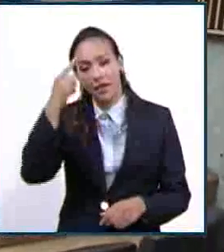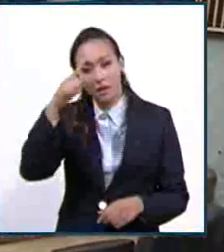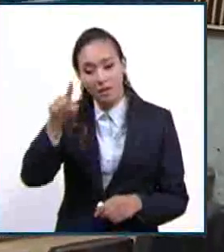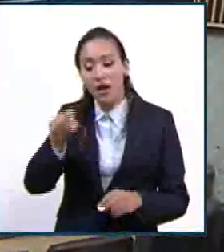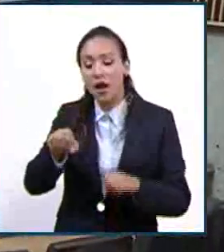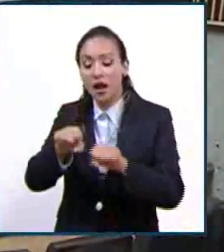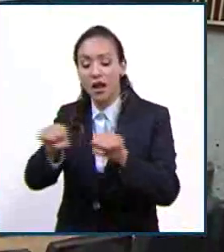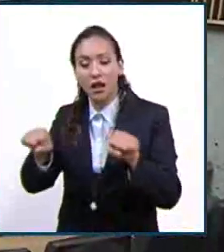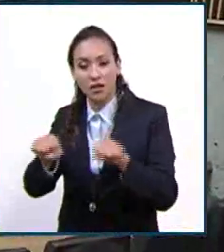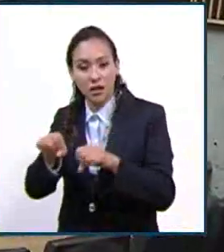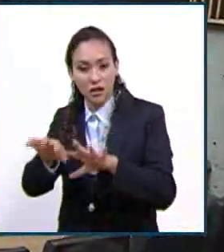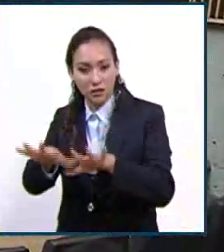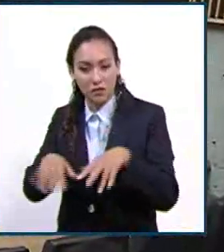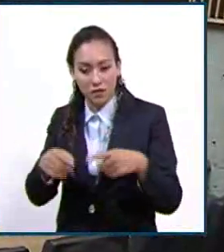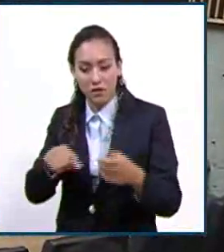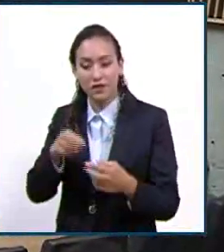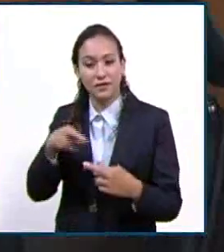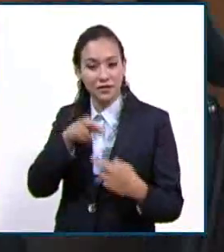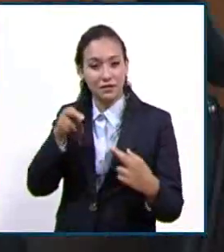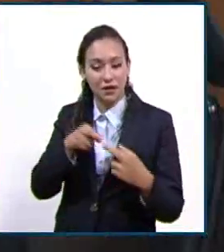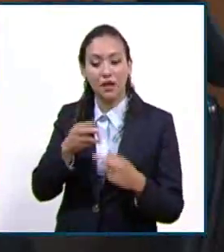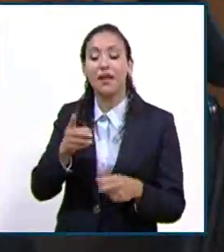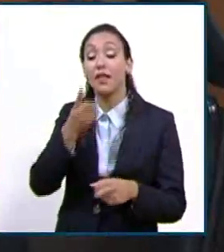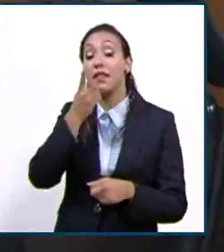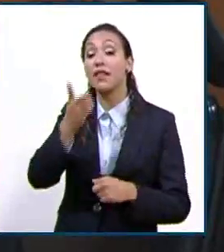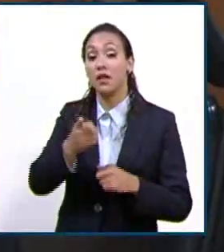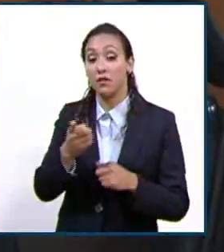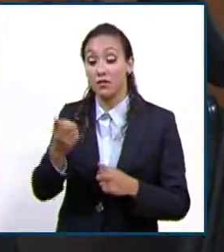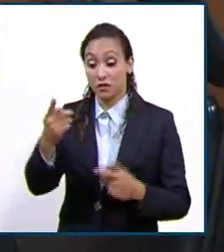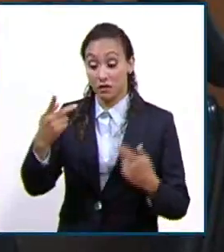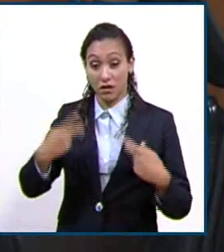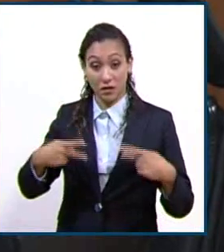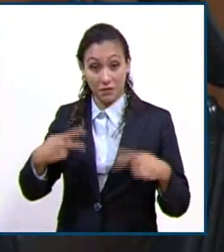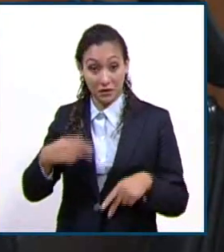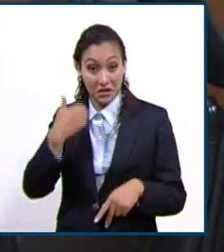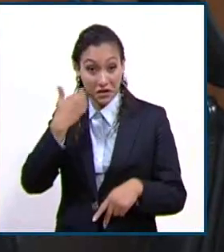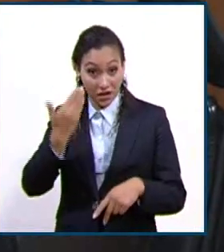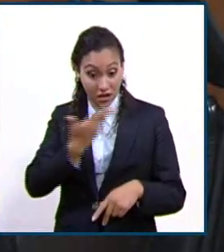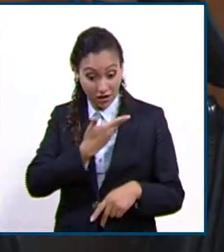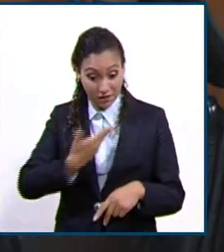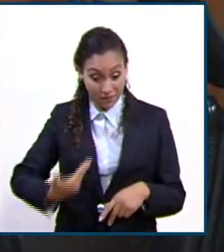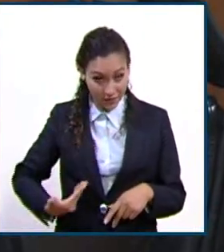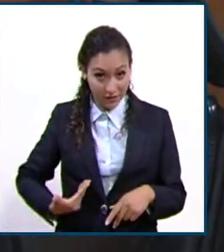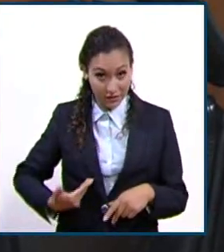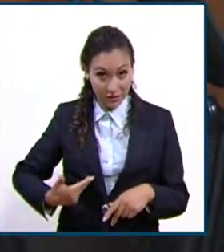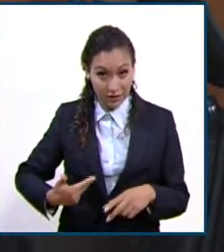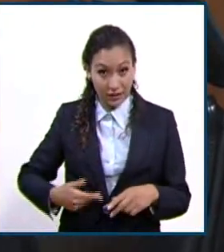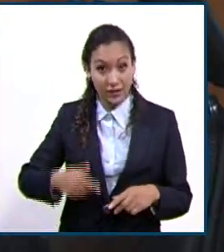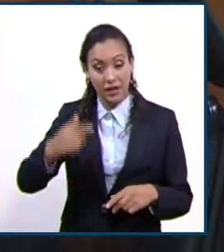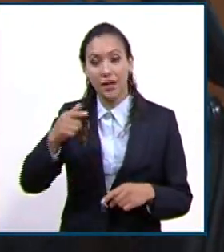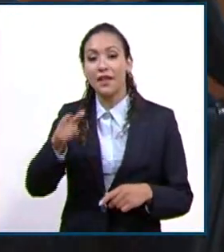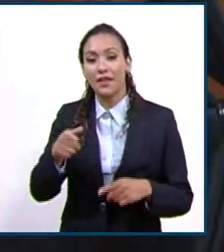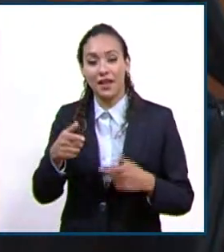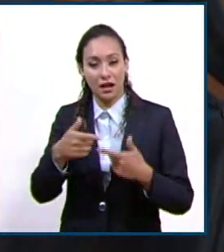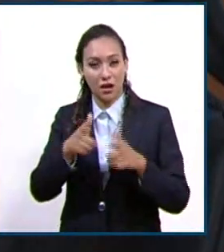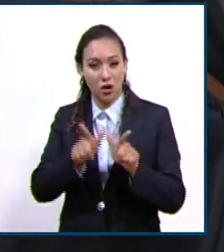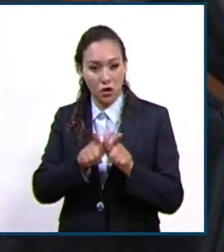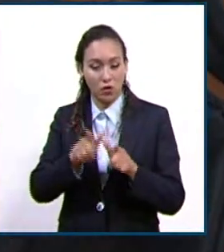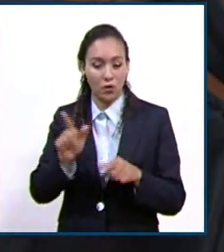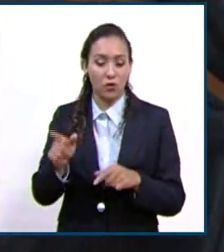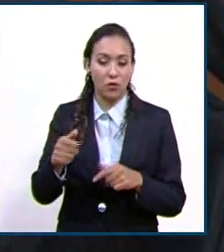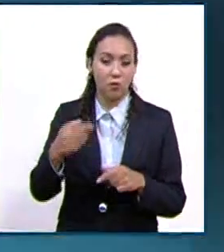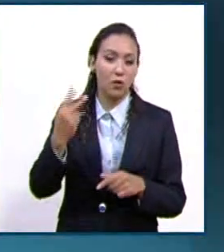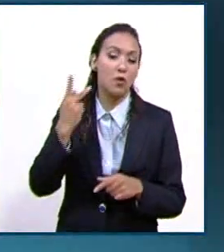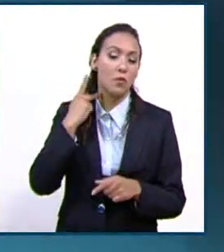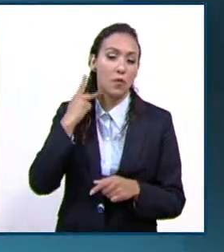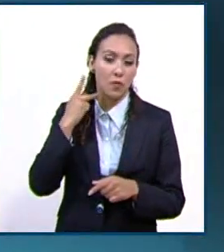Regional Especializada, en la que determinó que la candidata presidencial de la coalición Sigamos Haciendo Historia, Claudia Sheinbaum,